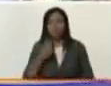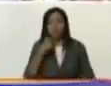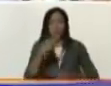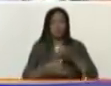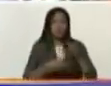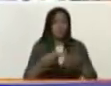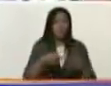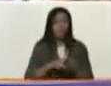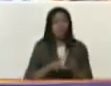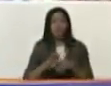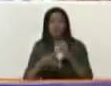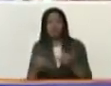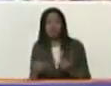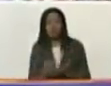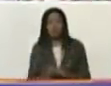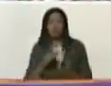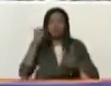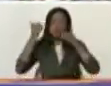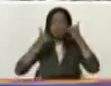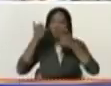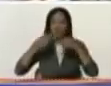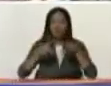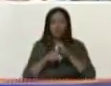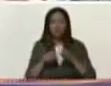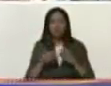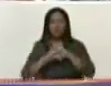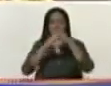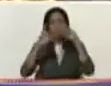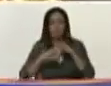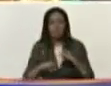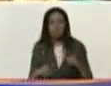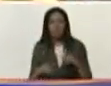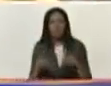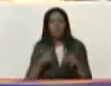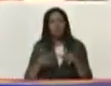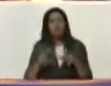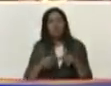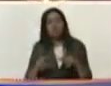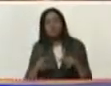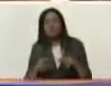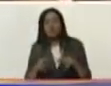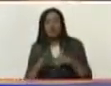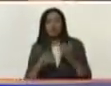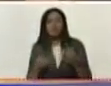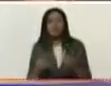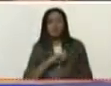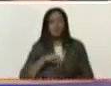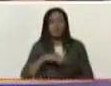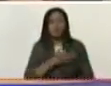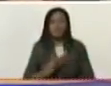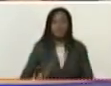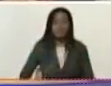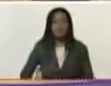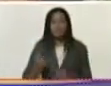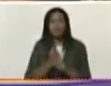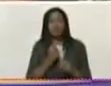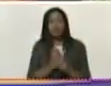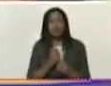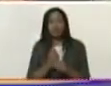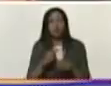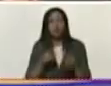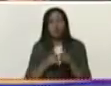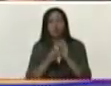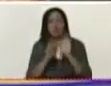Güerito nosotros celebramos feliz Nico Chavidad con nuestro presidente obrero